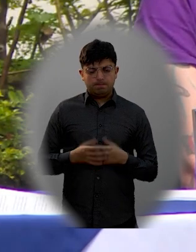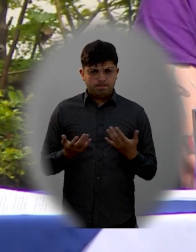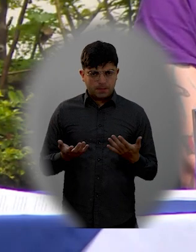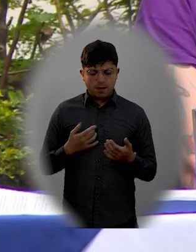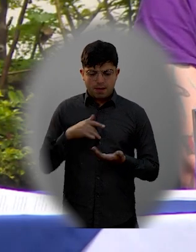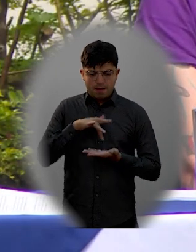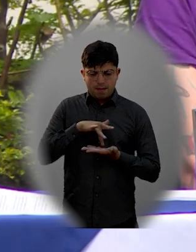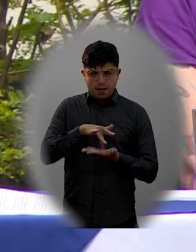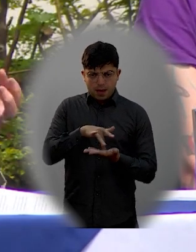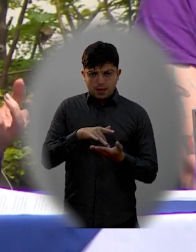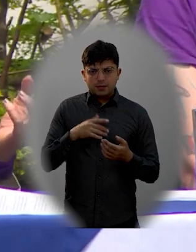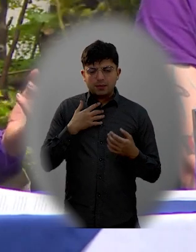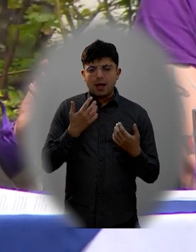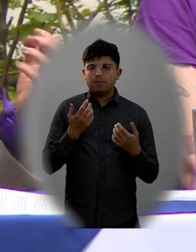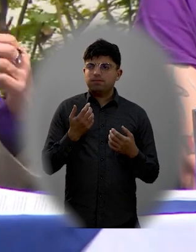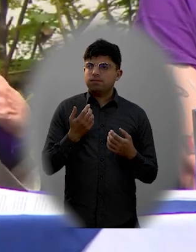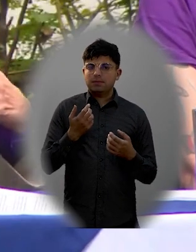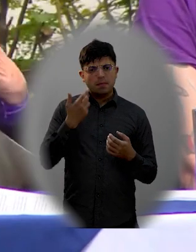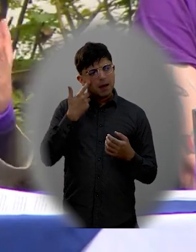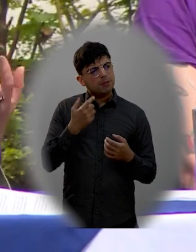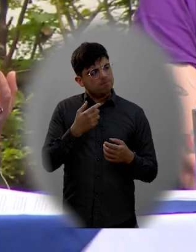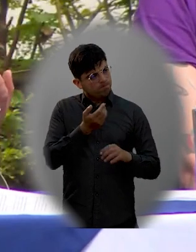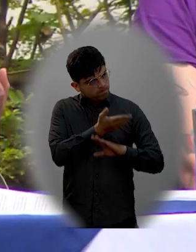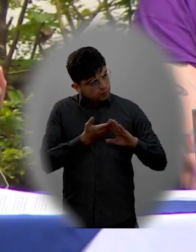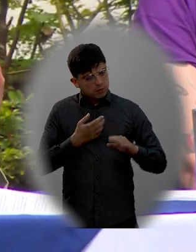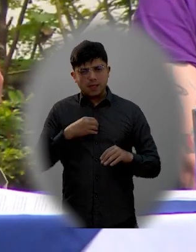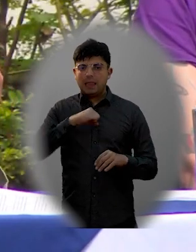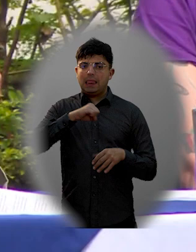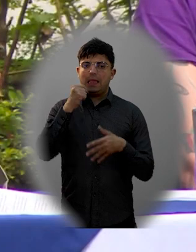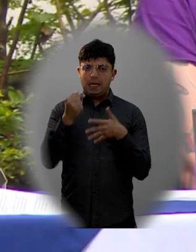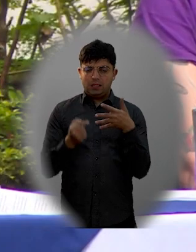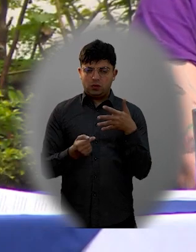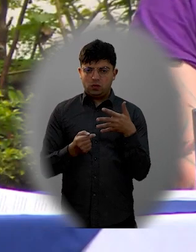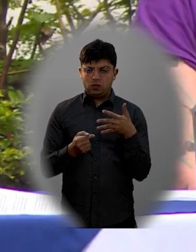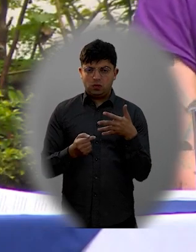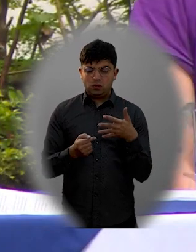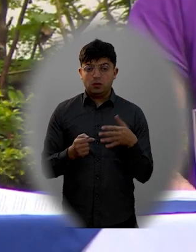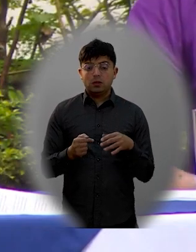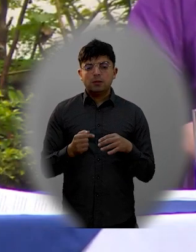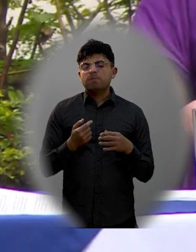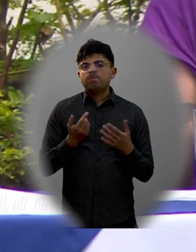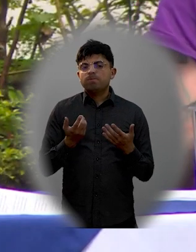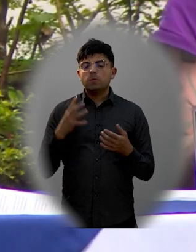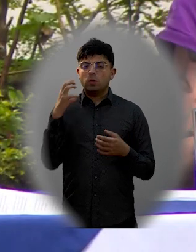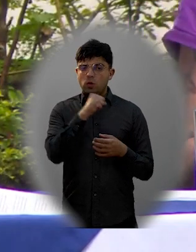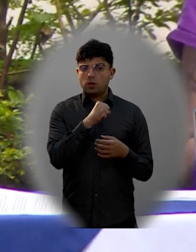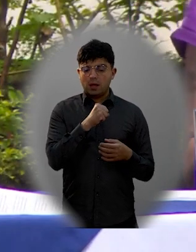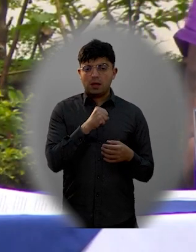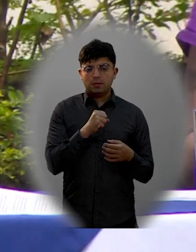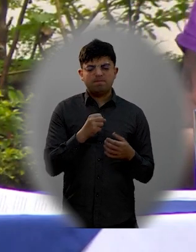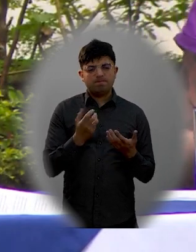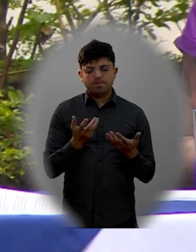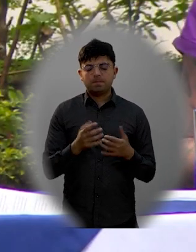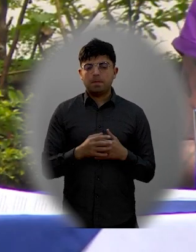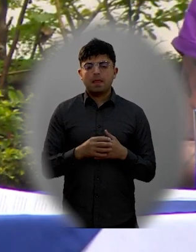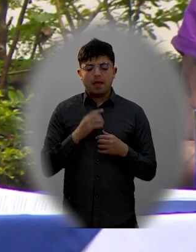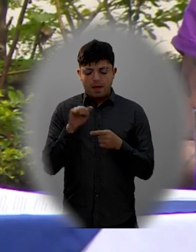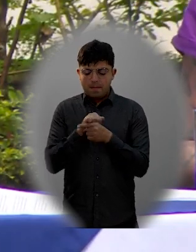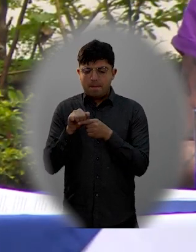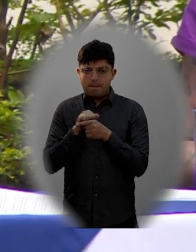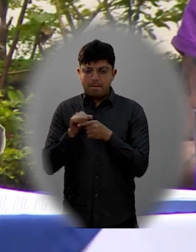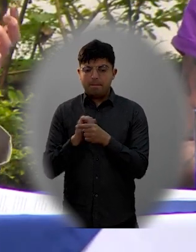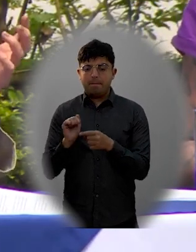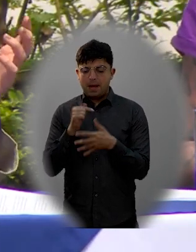Estamos asistiendo a un reclamo por estos derechos que han acudido a